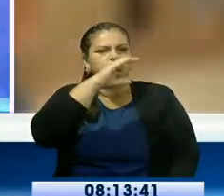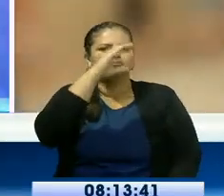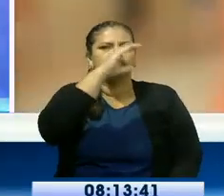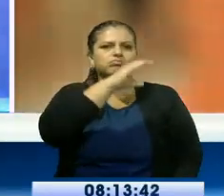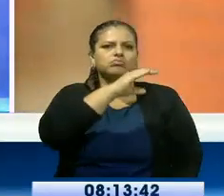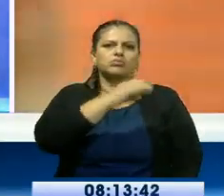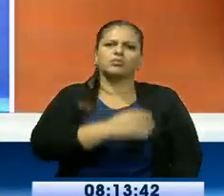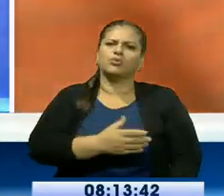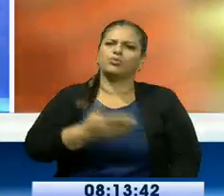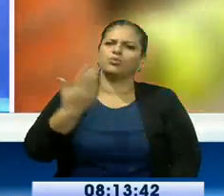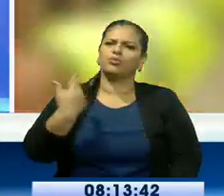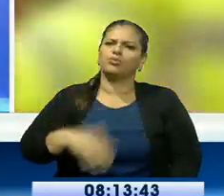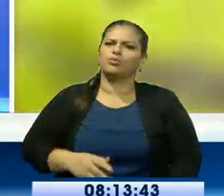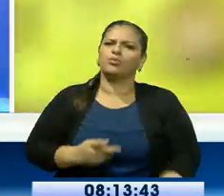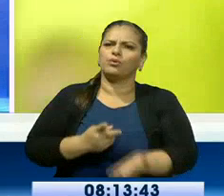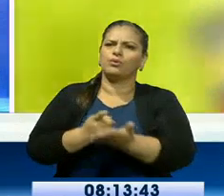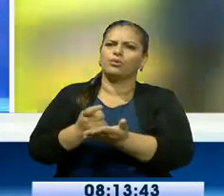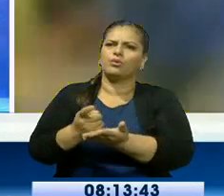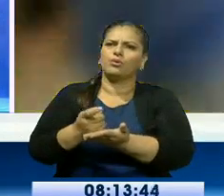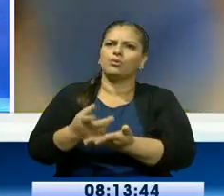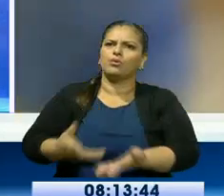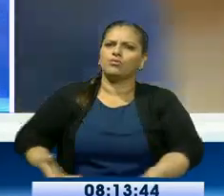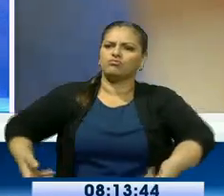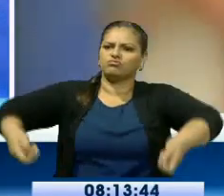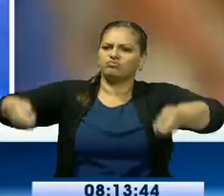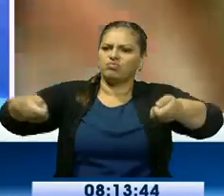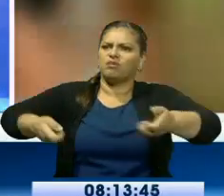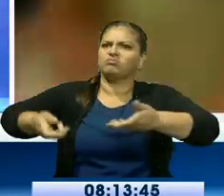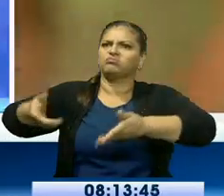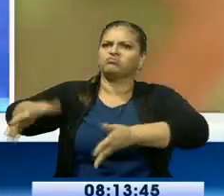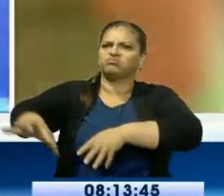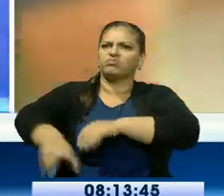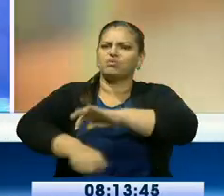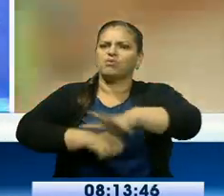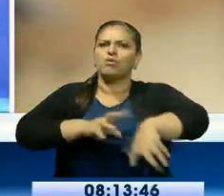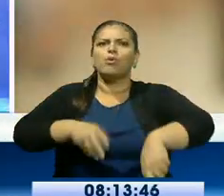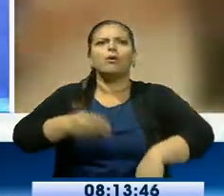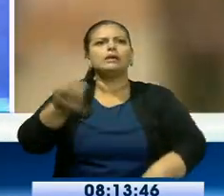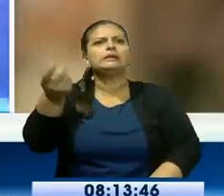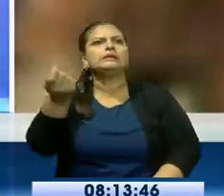perjudicando a los comerciantes con miles de dólares, informó Charlie Pisa.